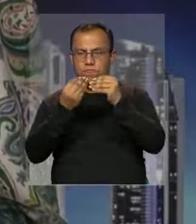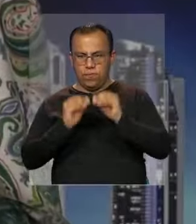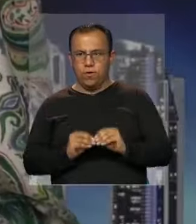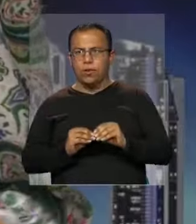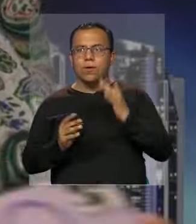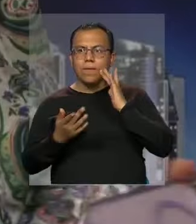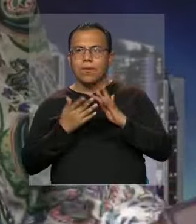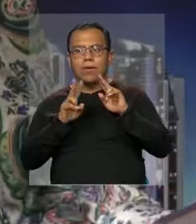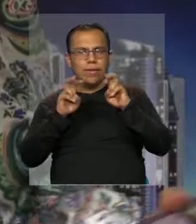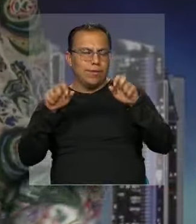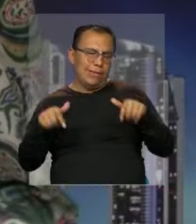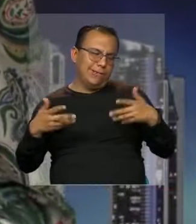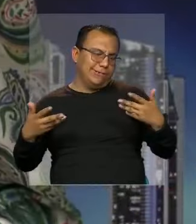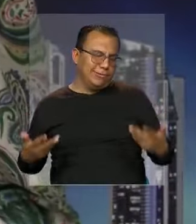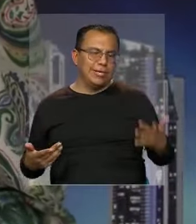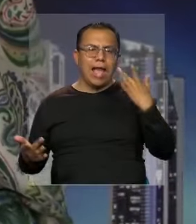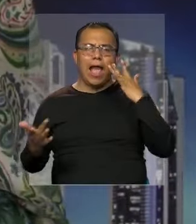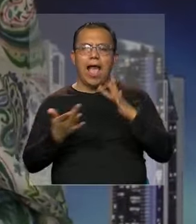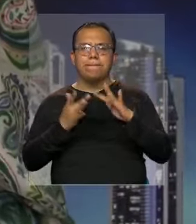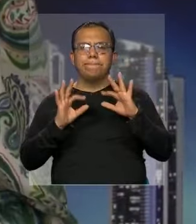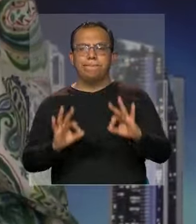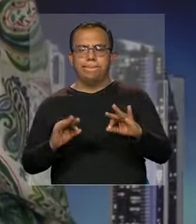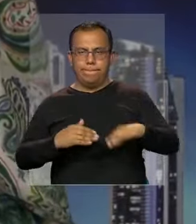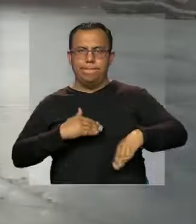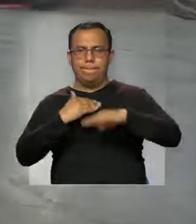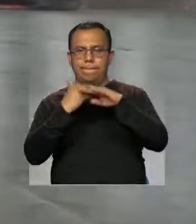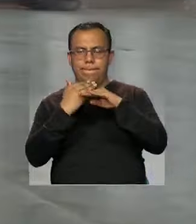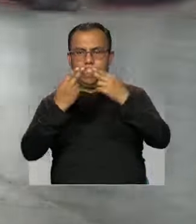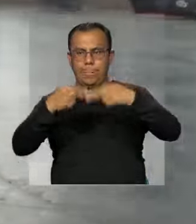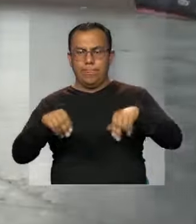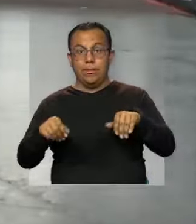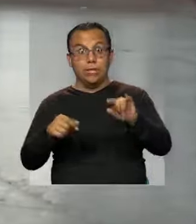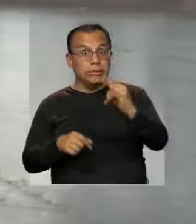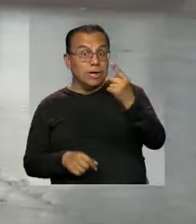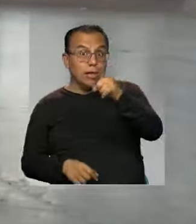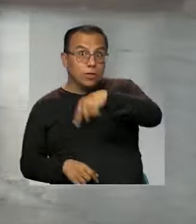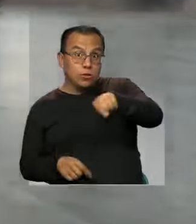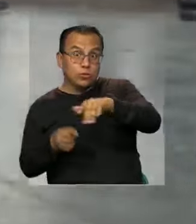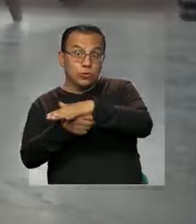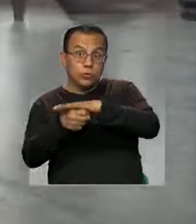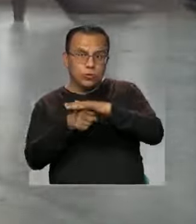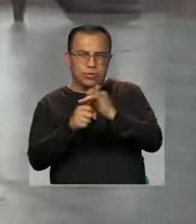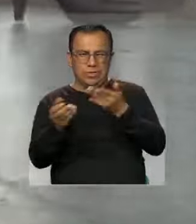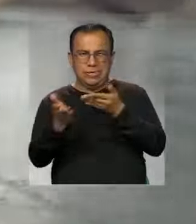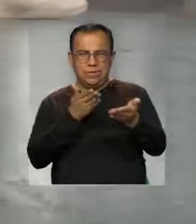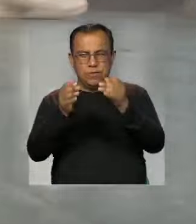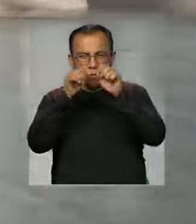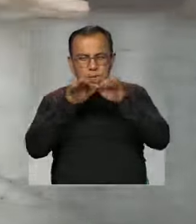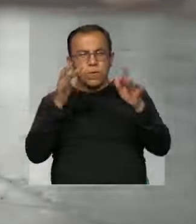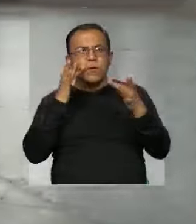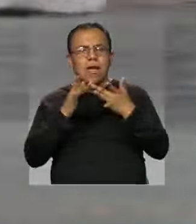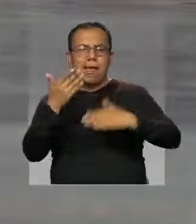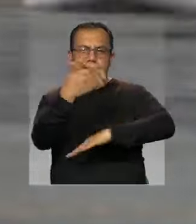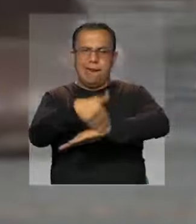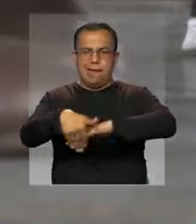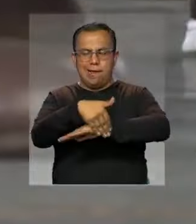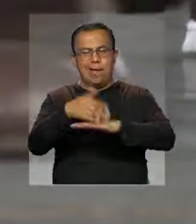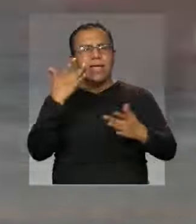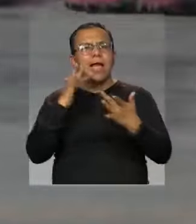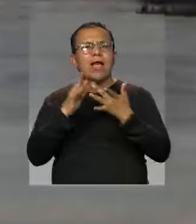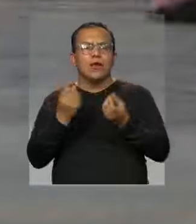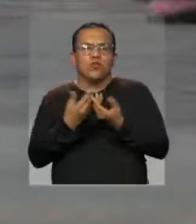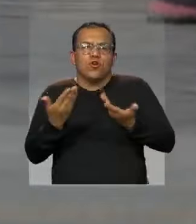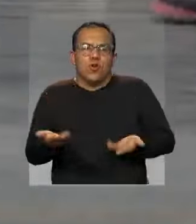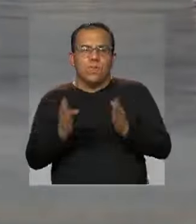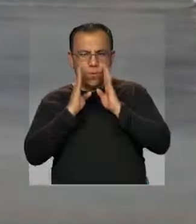formación pues, pertinente en equidad de género. Si usted es víctima de acoso en transporte público en la calle, debe seguir la ruta